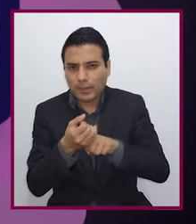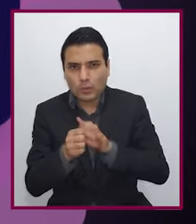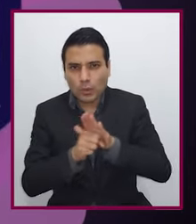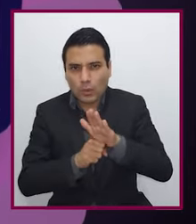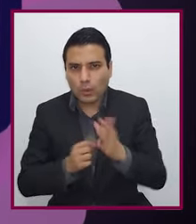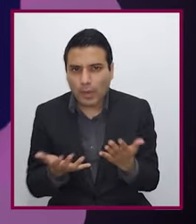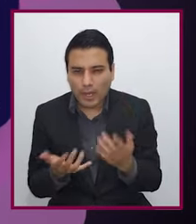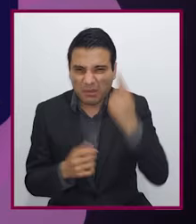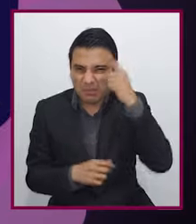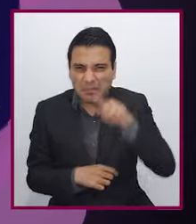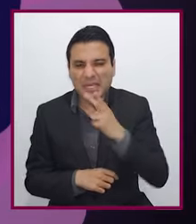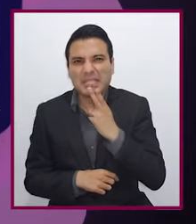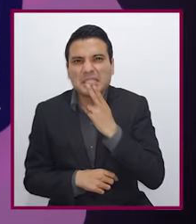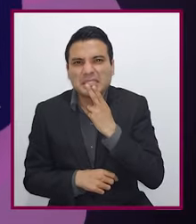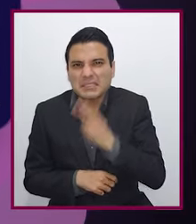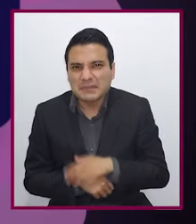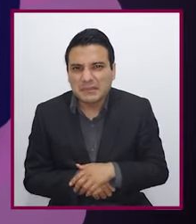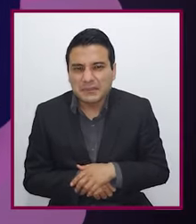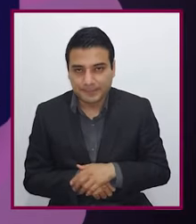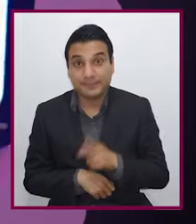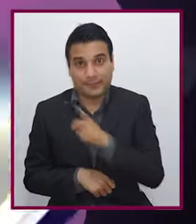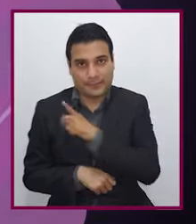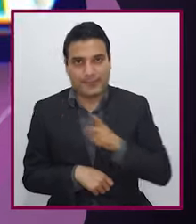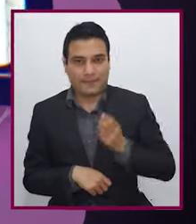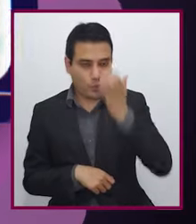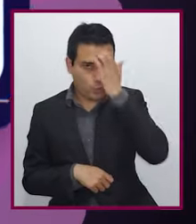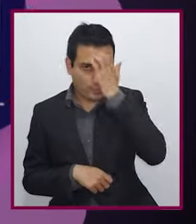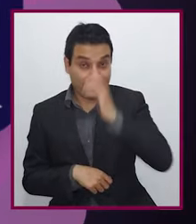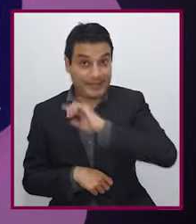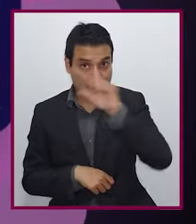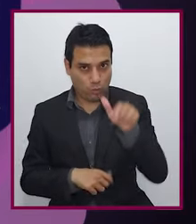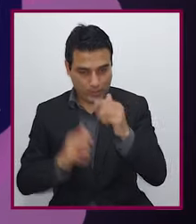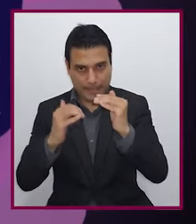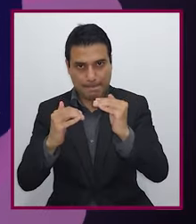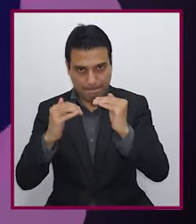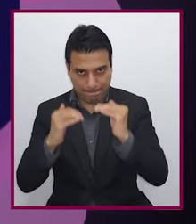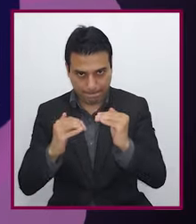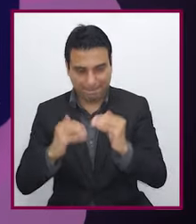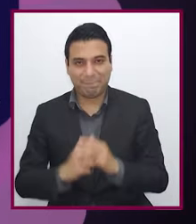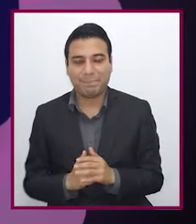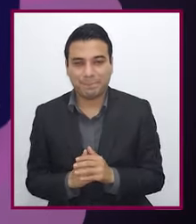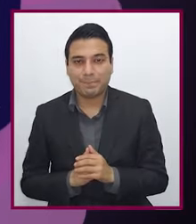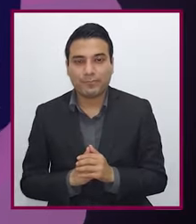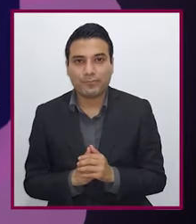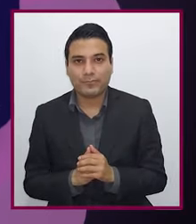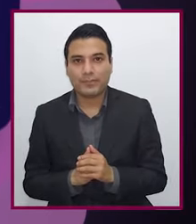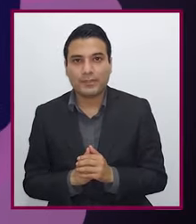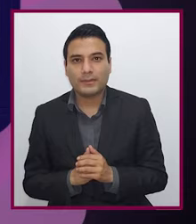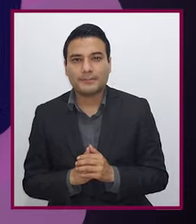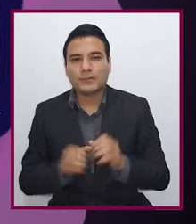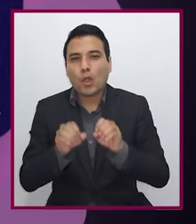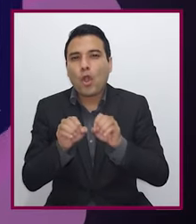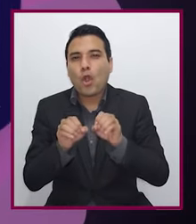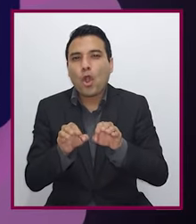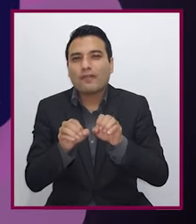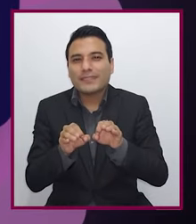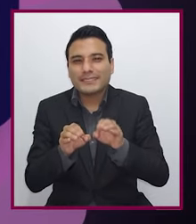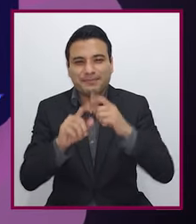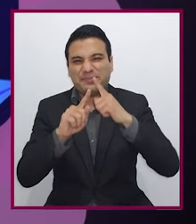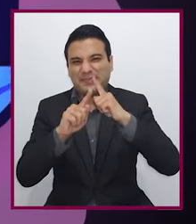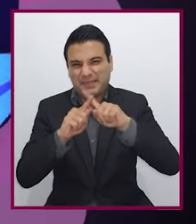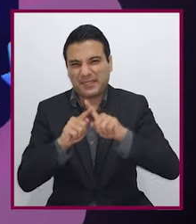instalados en la computadora y para qué se utilizan estos programas. Después, el siguiente punto sería la ofimática y